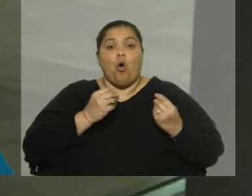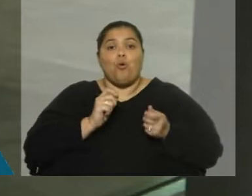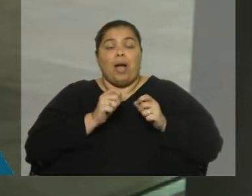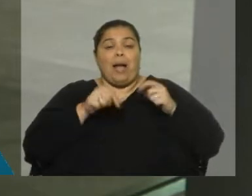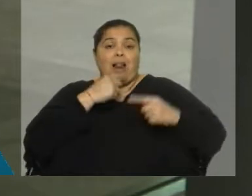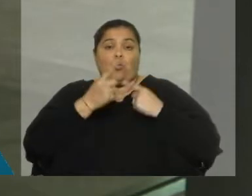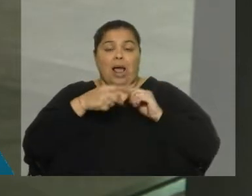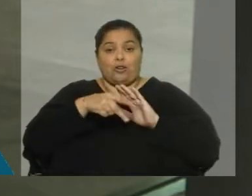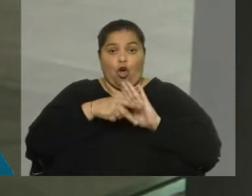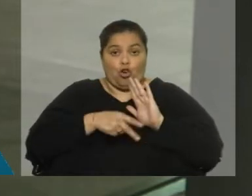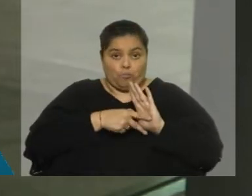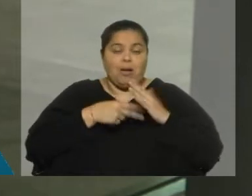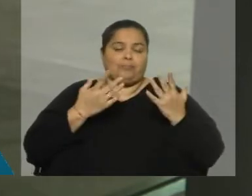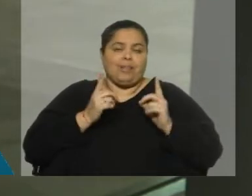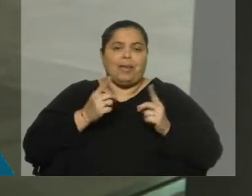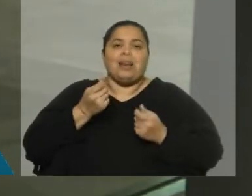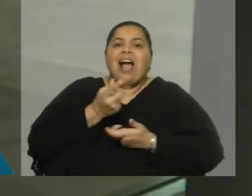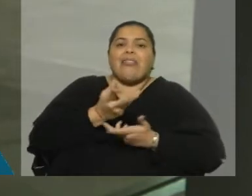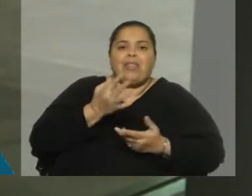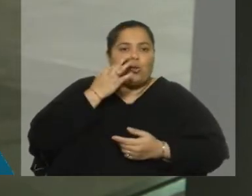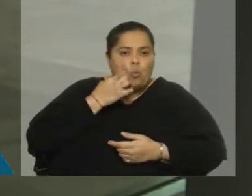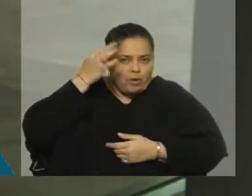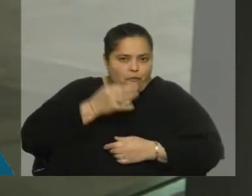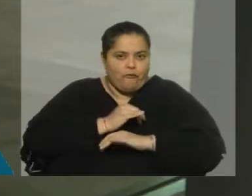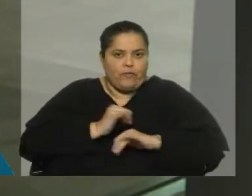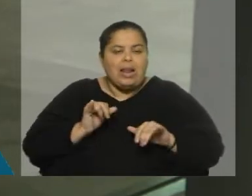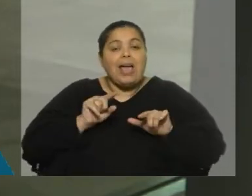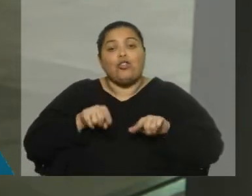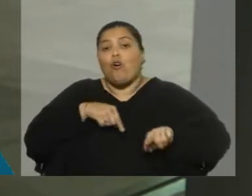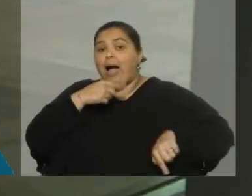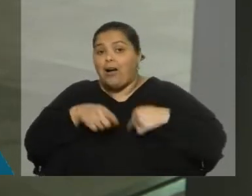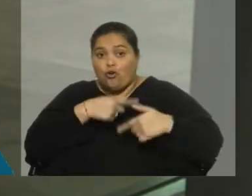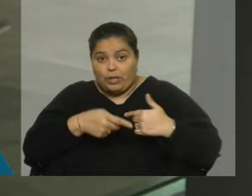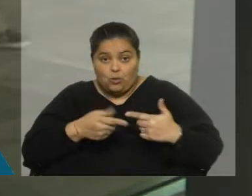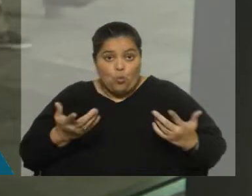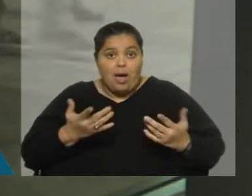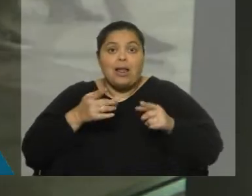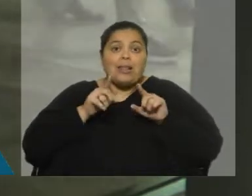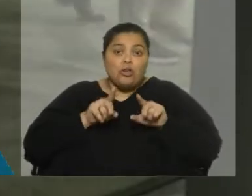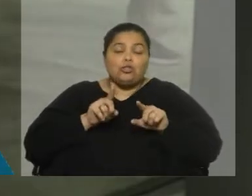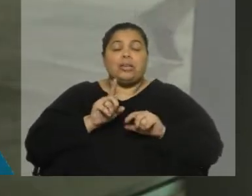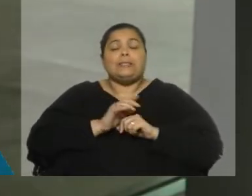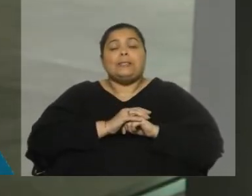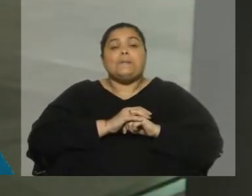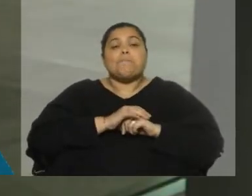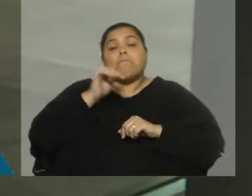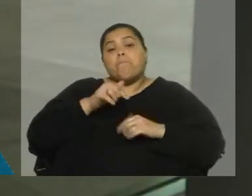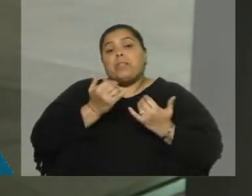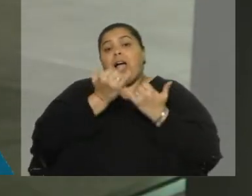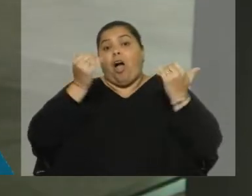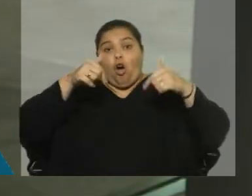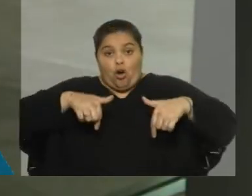y en los números finales. Así que esto va a seguir, de tal manera que, por ejemplo, en el día de